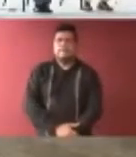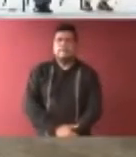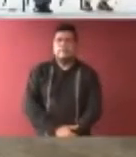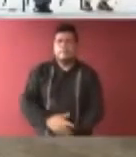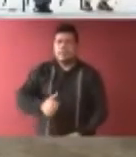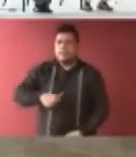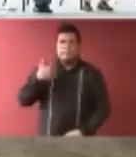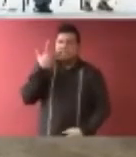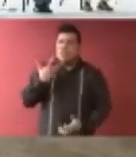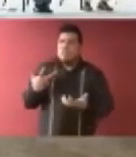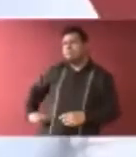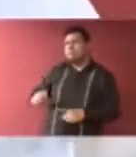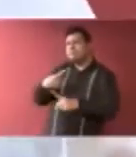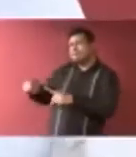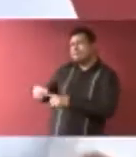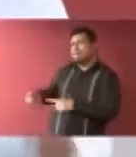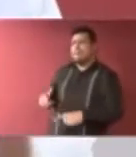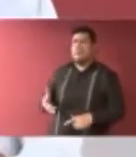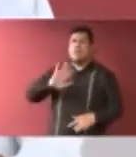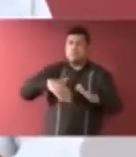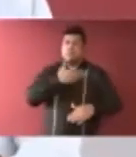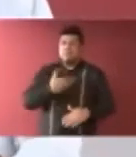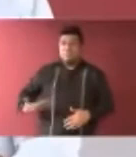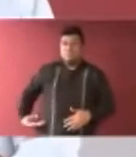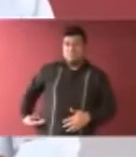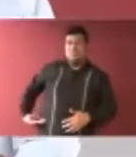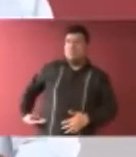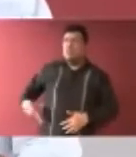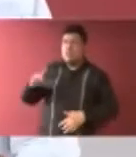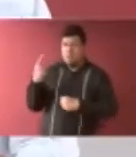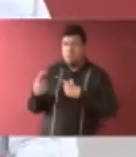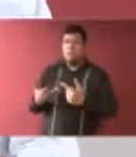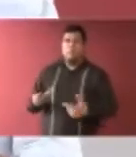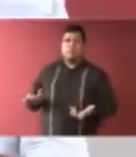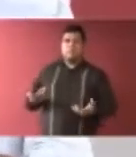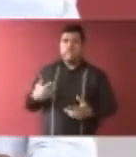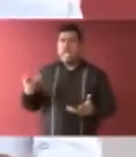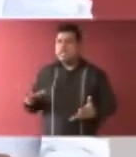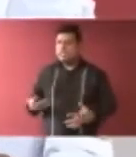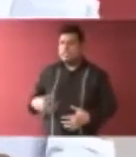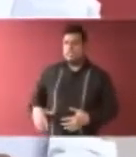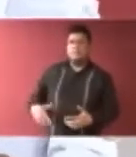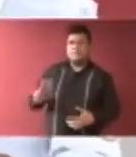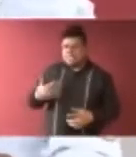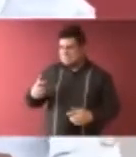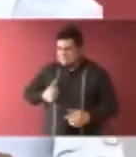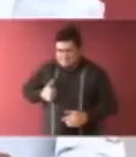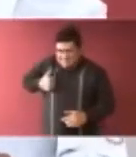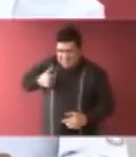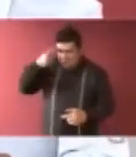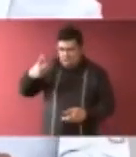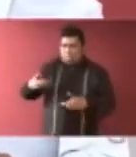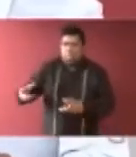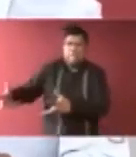Obrador ya les mandó un mensajito. Llegan presidentes municipales solo con el único propósito de